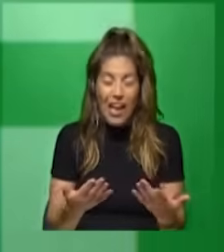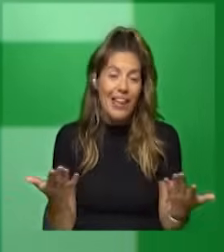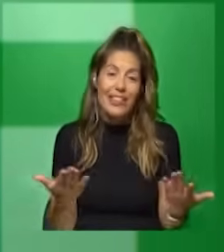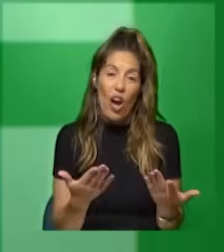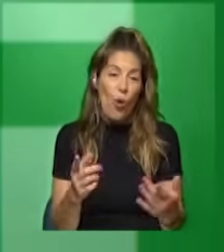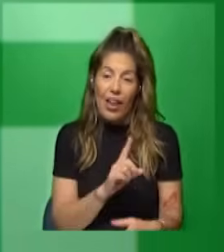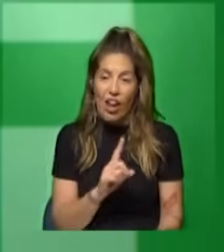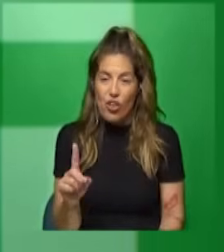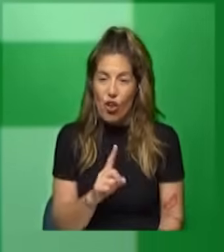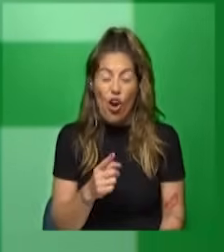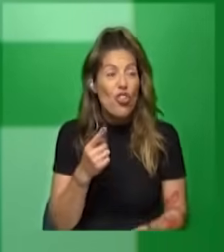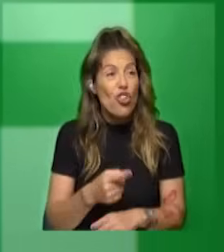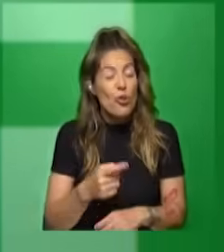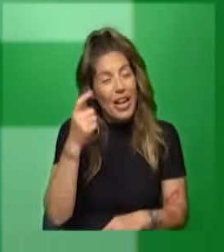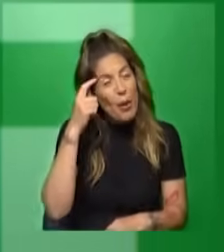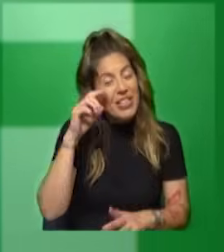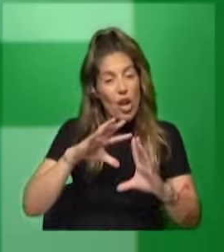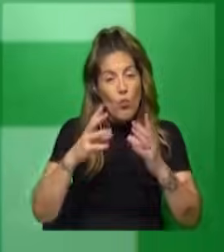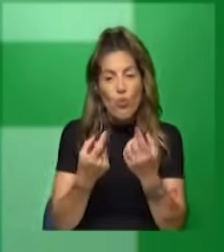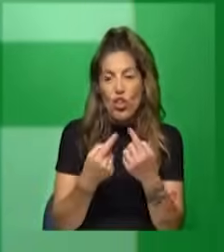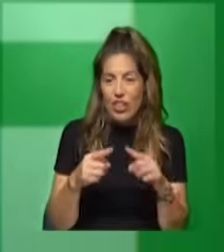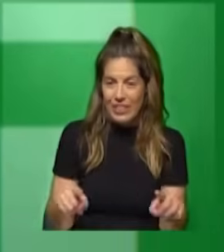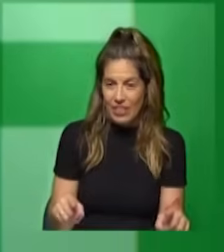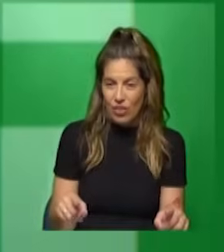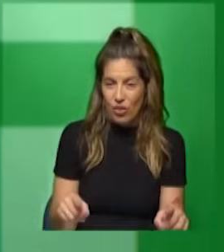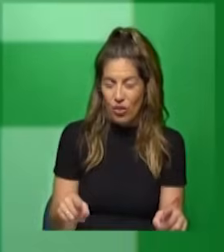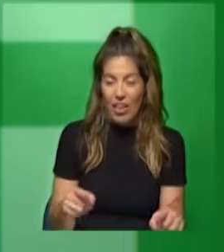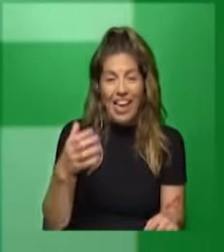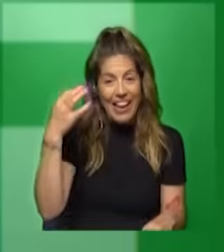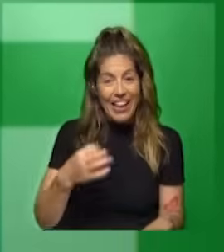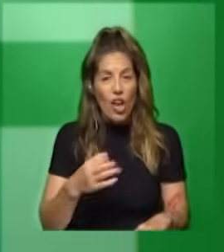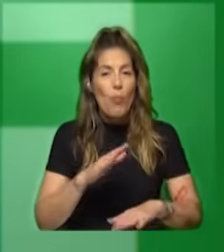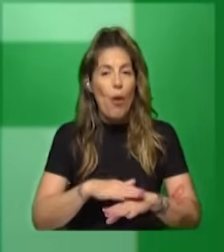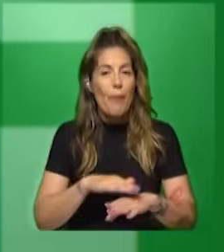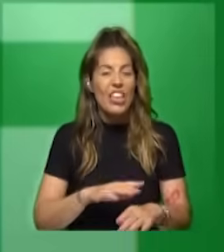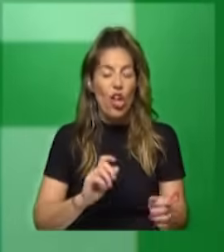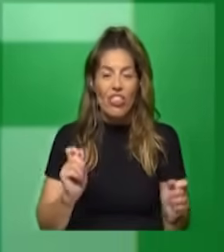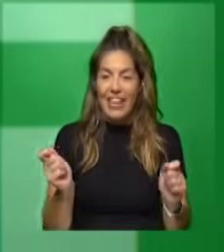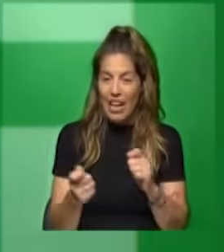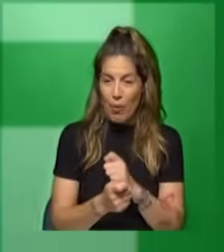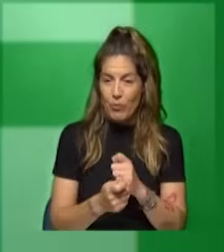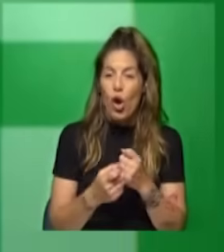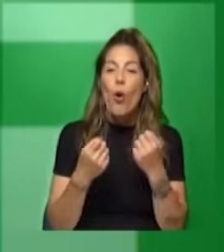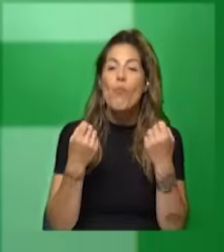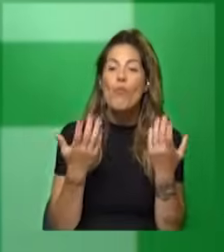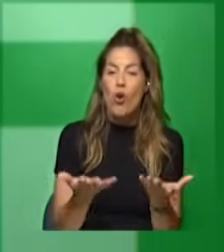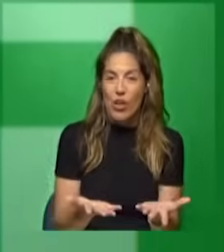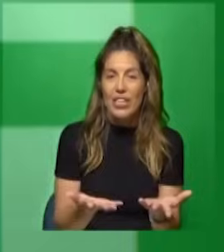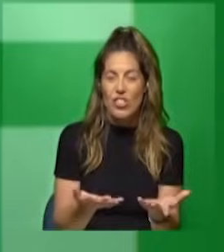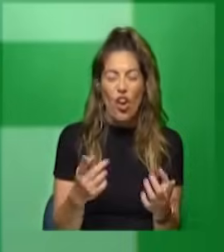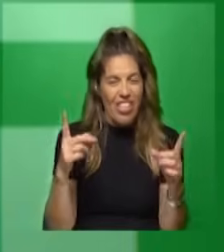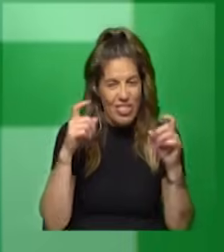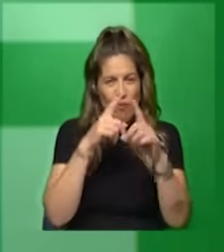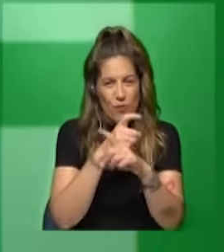desinflando y que nos obligan a pensar otro mundo. Creo que estamos en un momento de transición. Por eso es